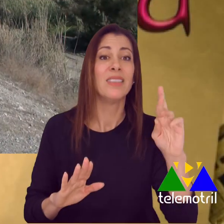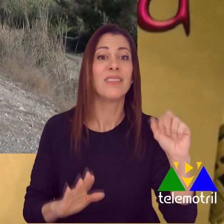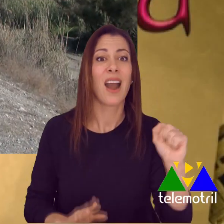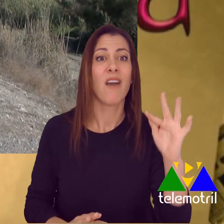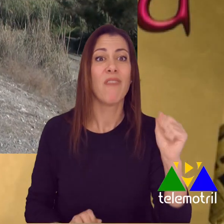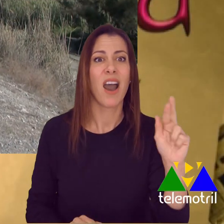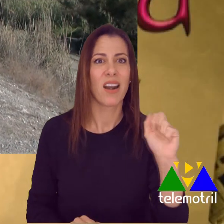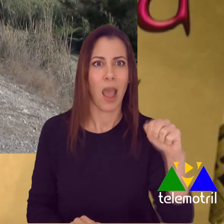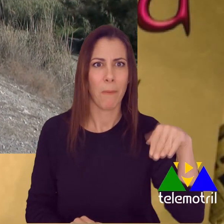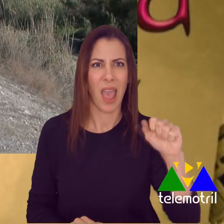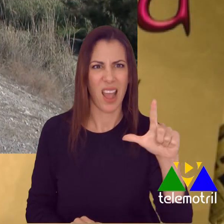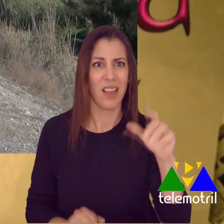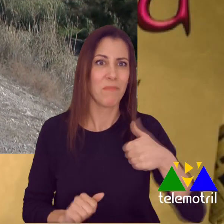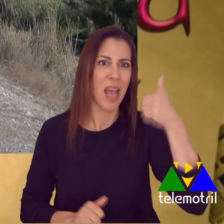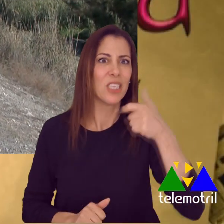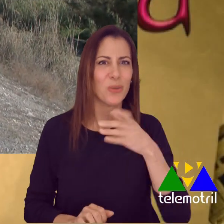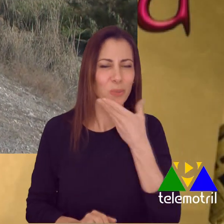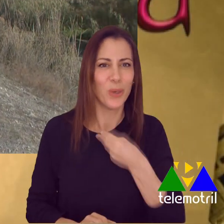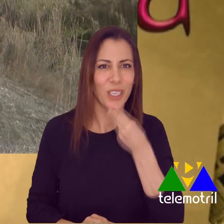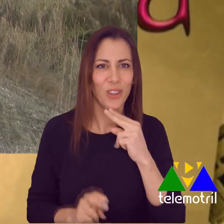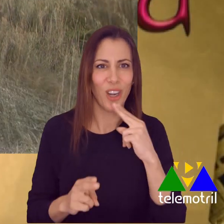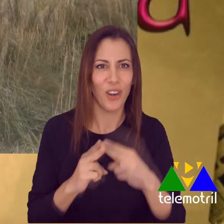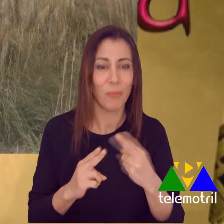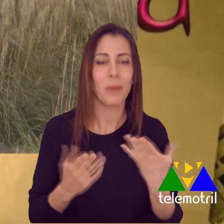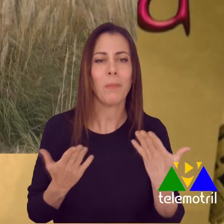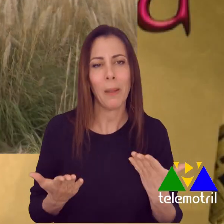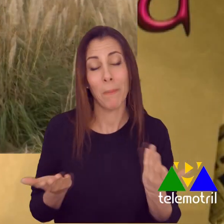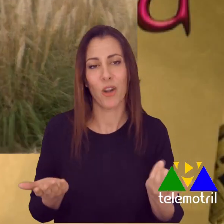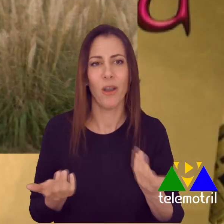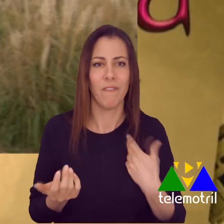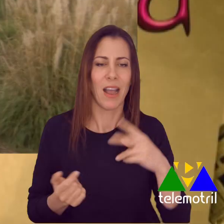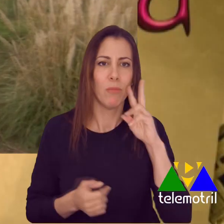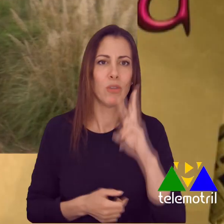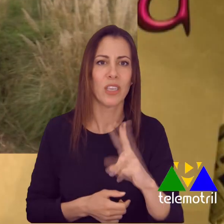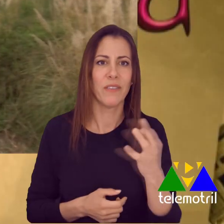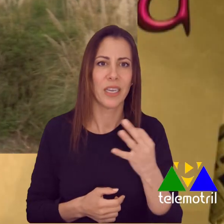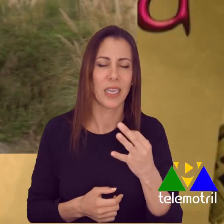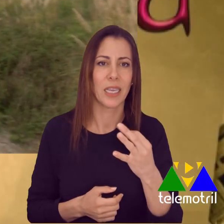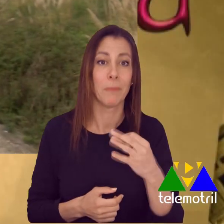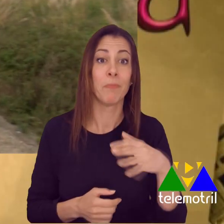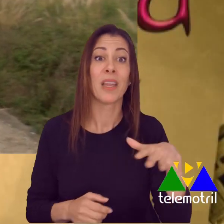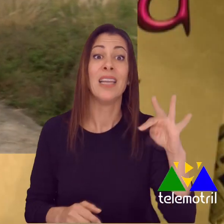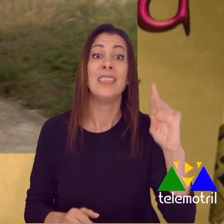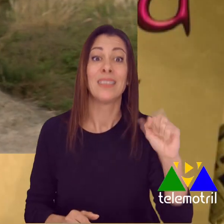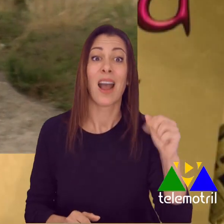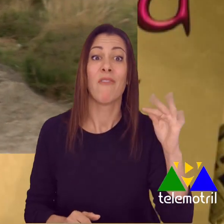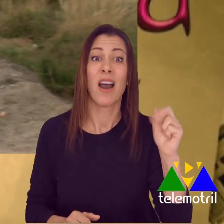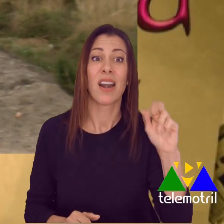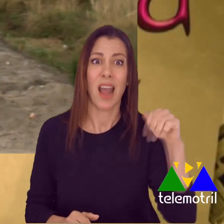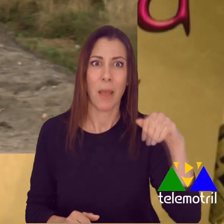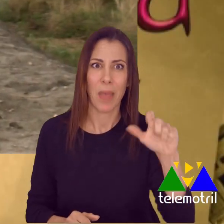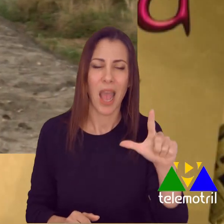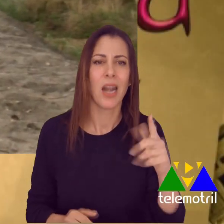bonito. Y evidentemente, pero vamos a ver lo que fue la playa de Trasfarramal, lo que fue